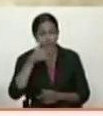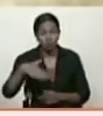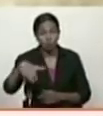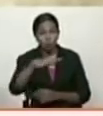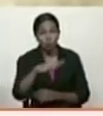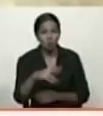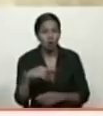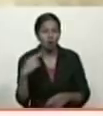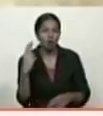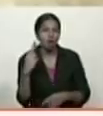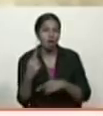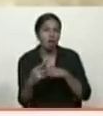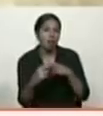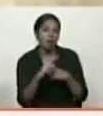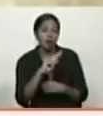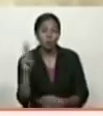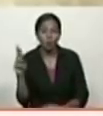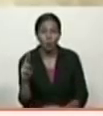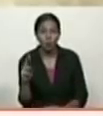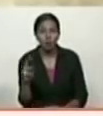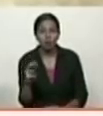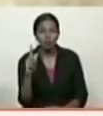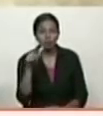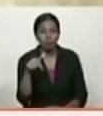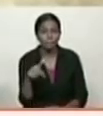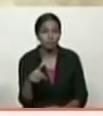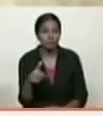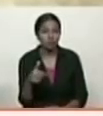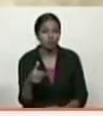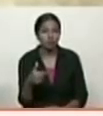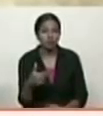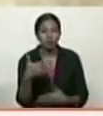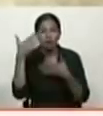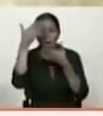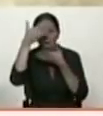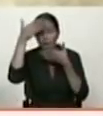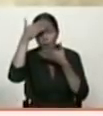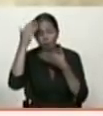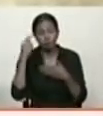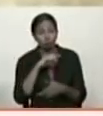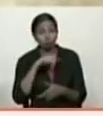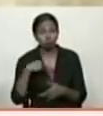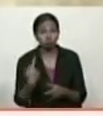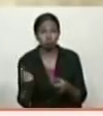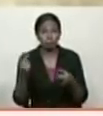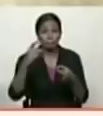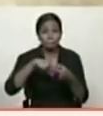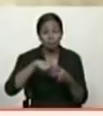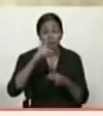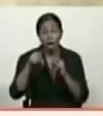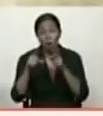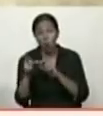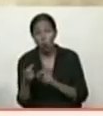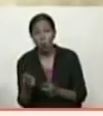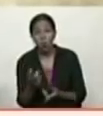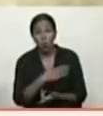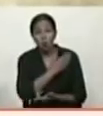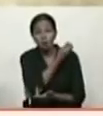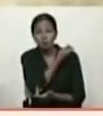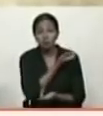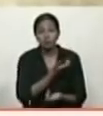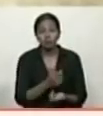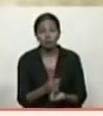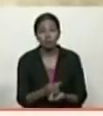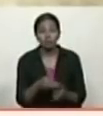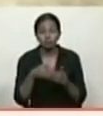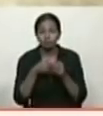la República Democrática Árabe Saharaui. Allí coincidimos con varios líderes, jefes de Estado, jefes